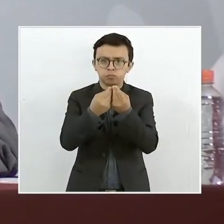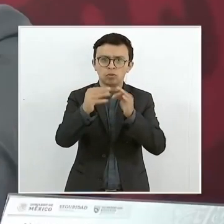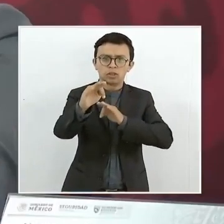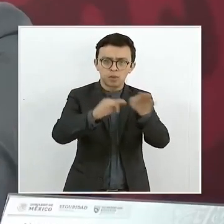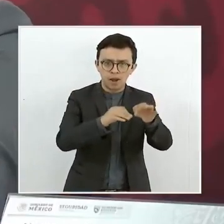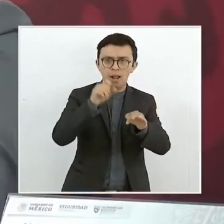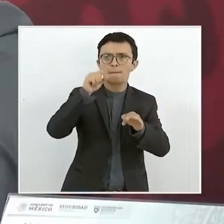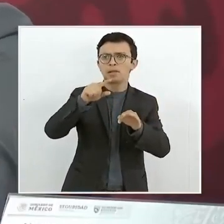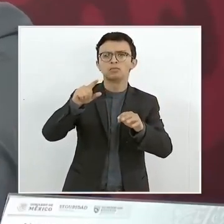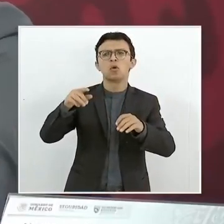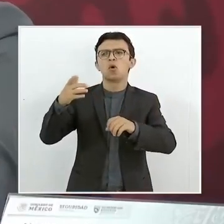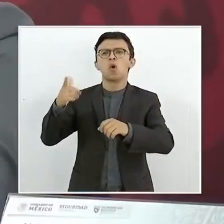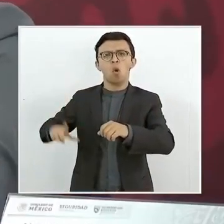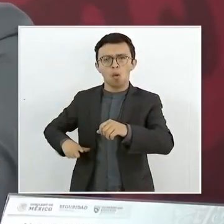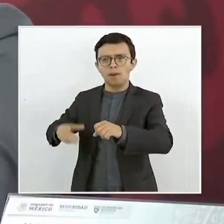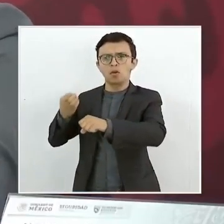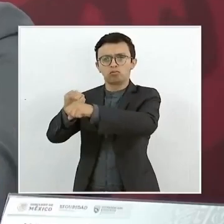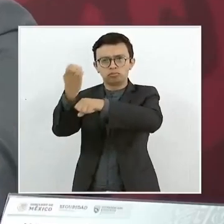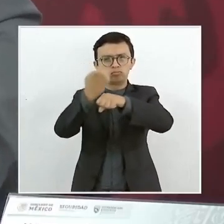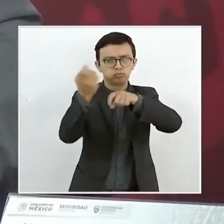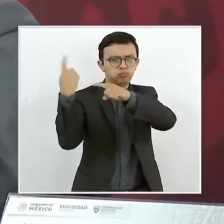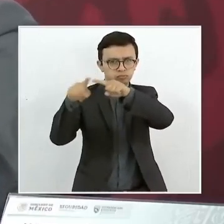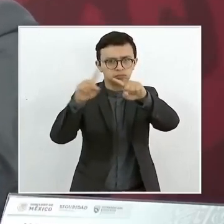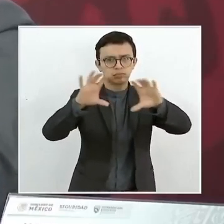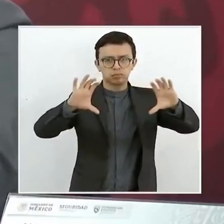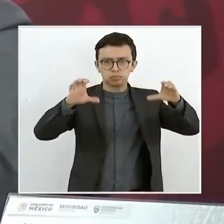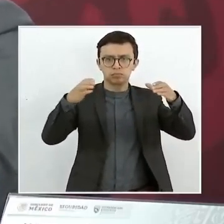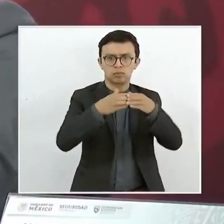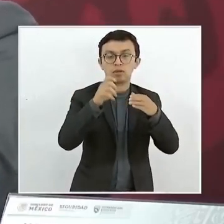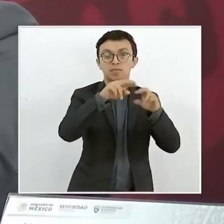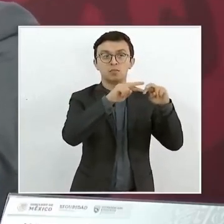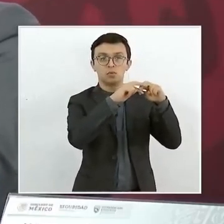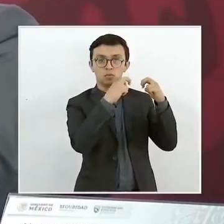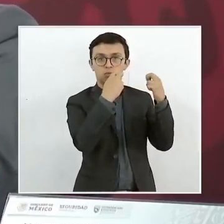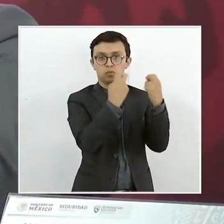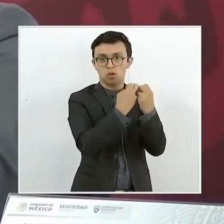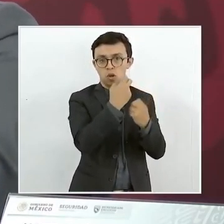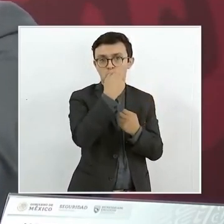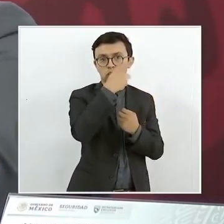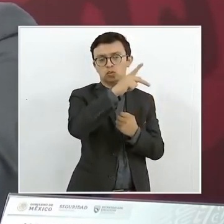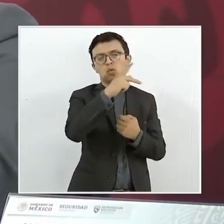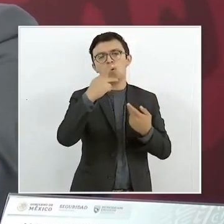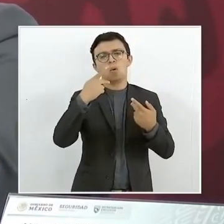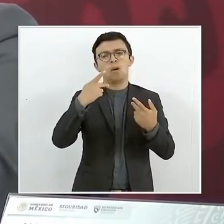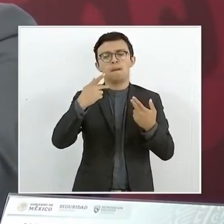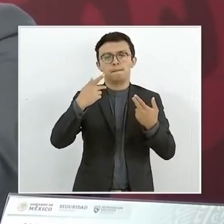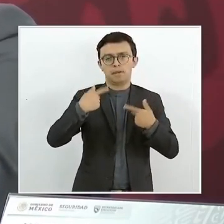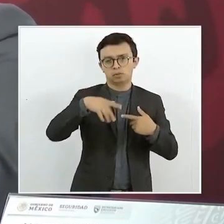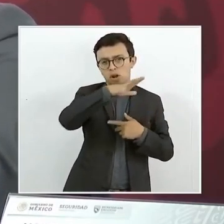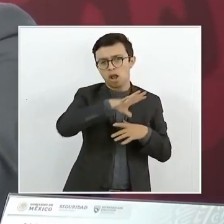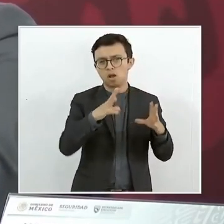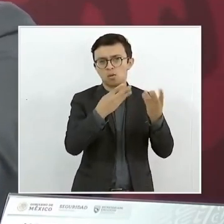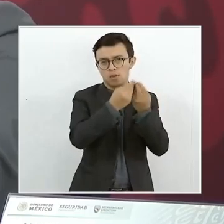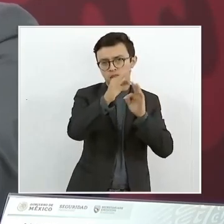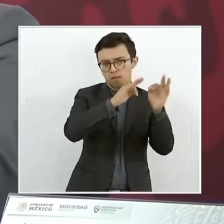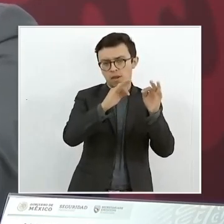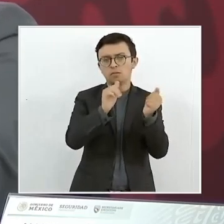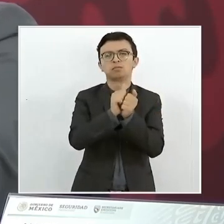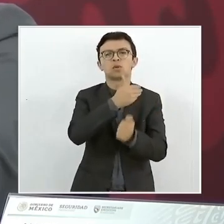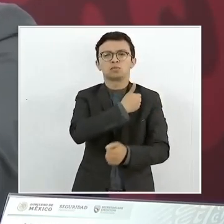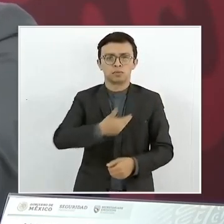estados y del gabinete del presidente López Obrador, porque se ha entendido que